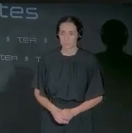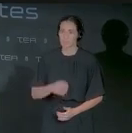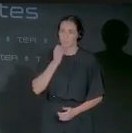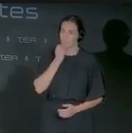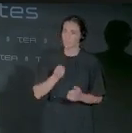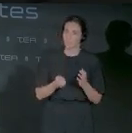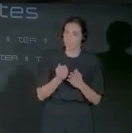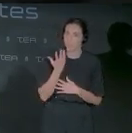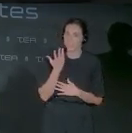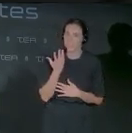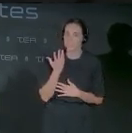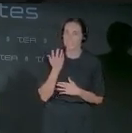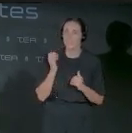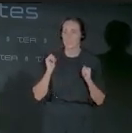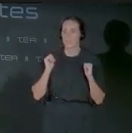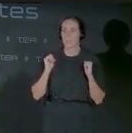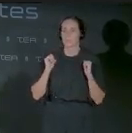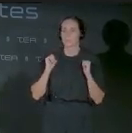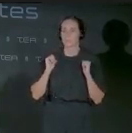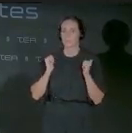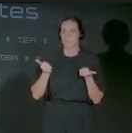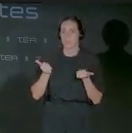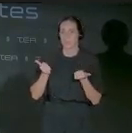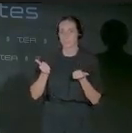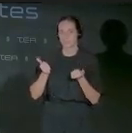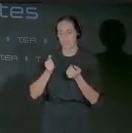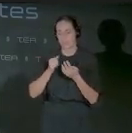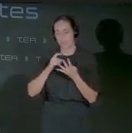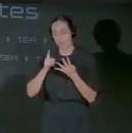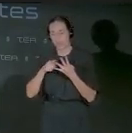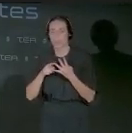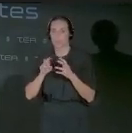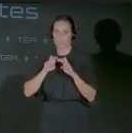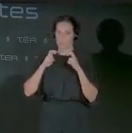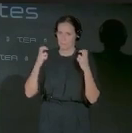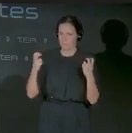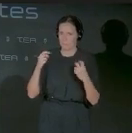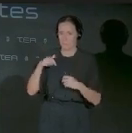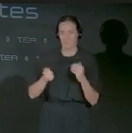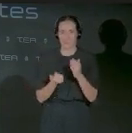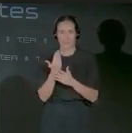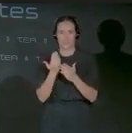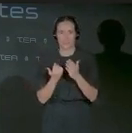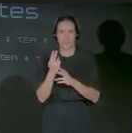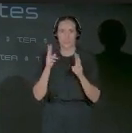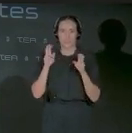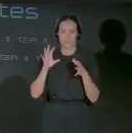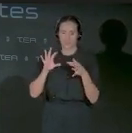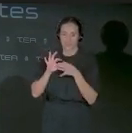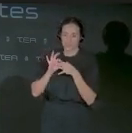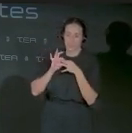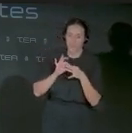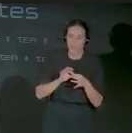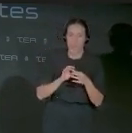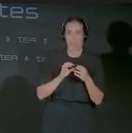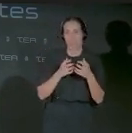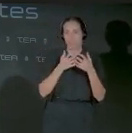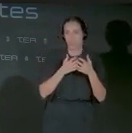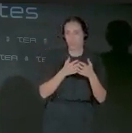Buenos días. Iniciamos la penúltima mesa redonda de estas jornadas sobre el vínculo de la industria del videojuego con otros